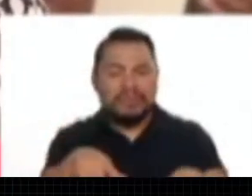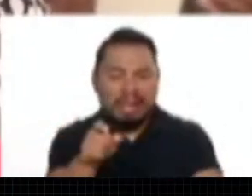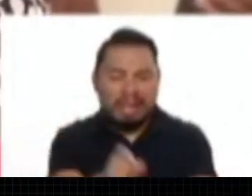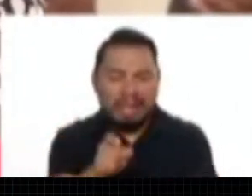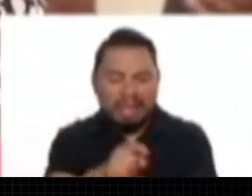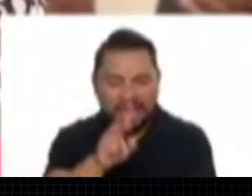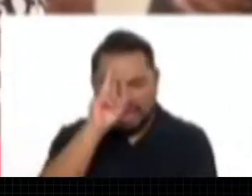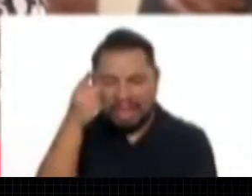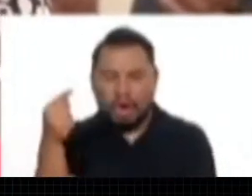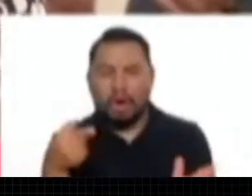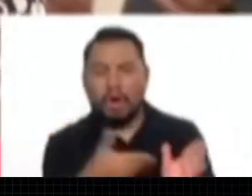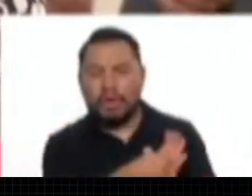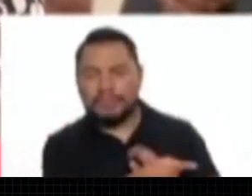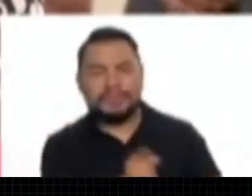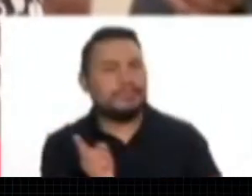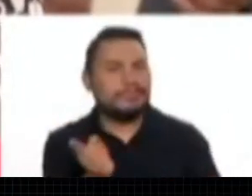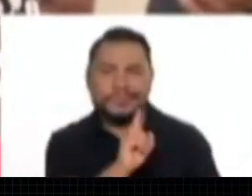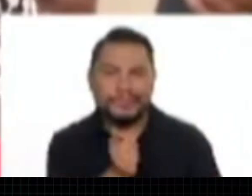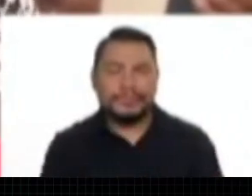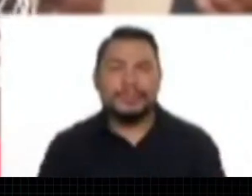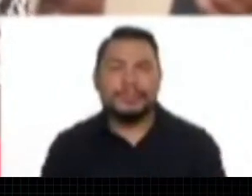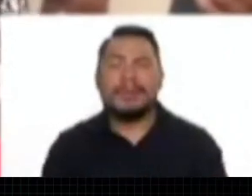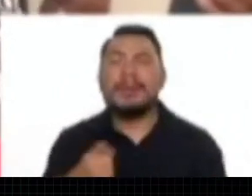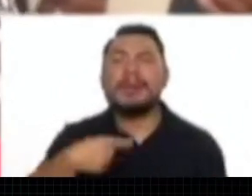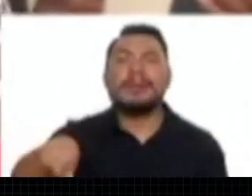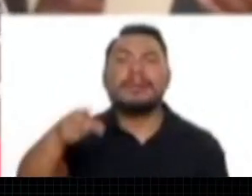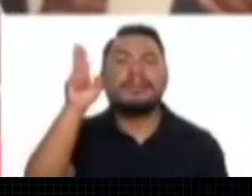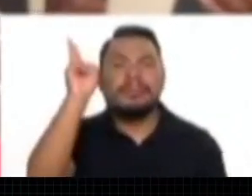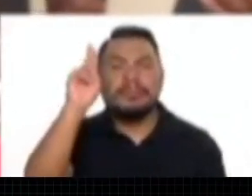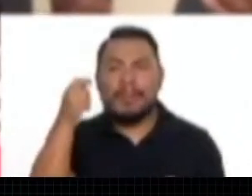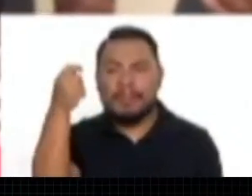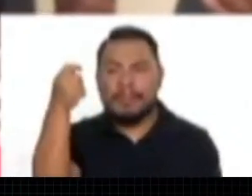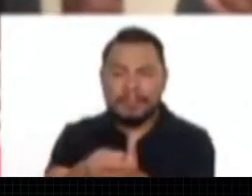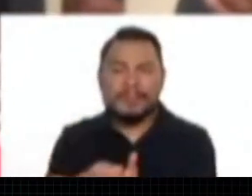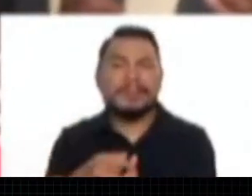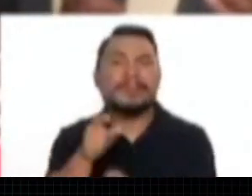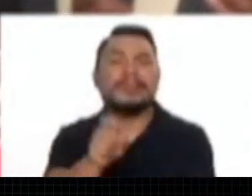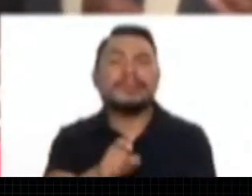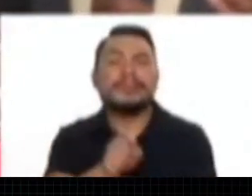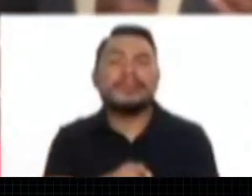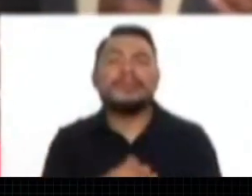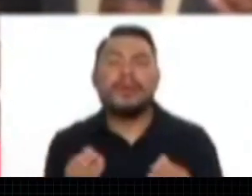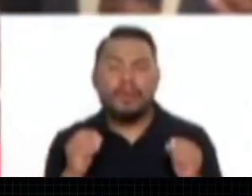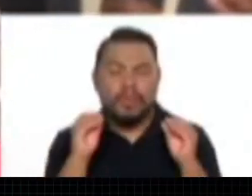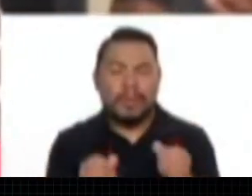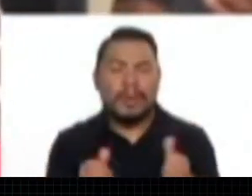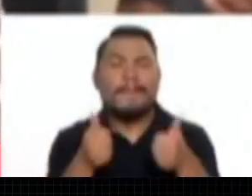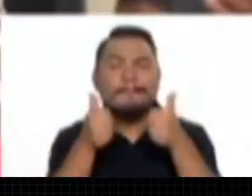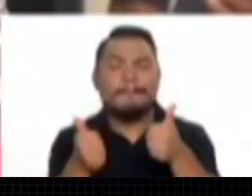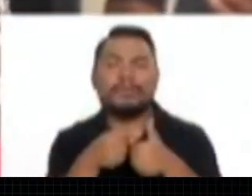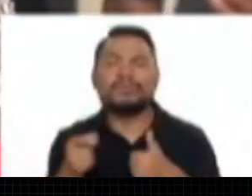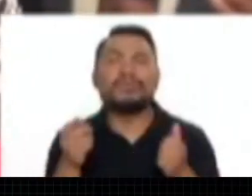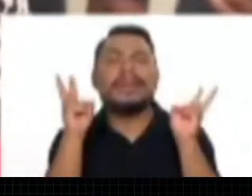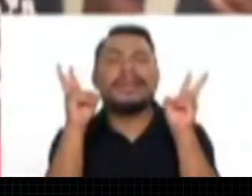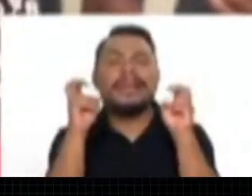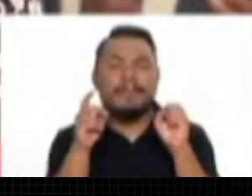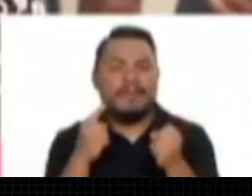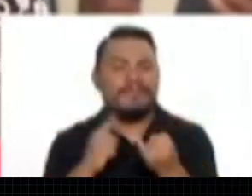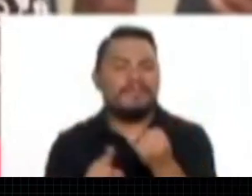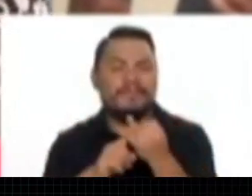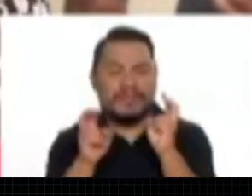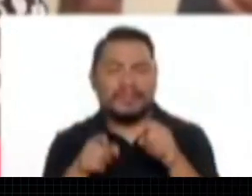niños. A los profesores se les paga por enseñar pedagógicamente sus materias y